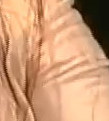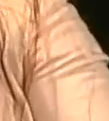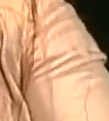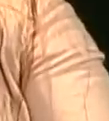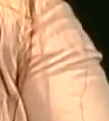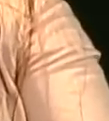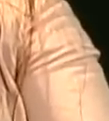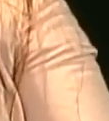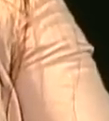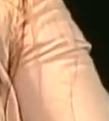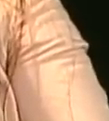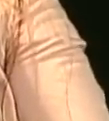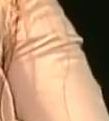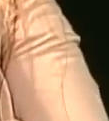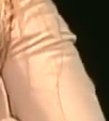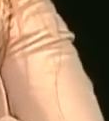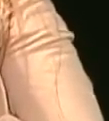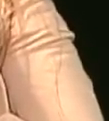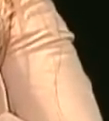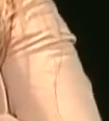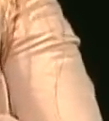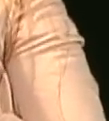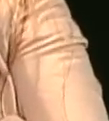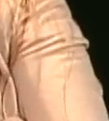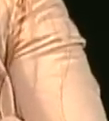grande, aunque quieran